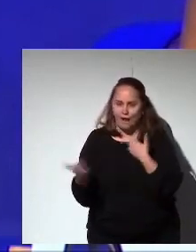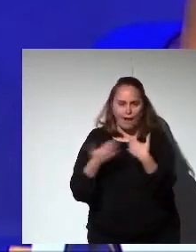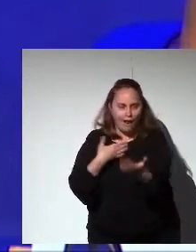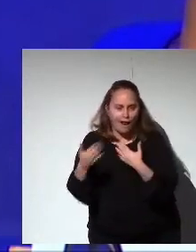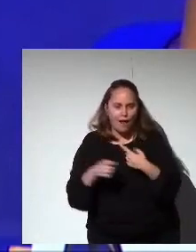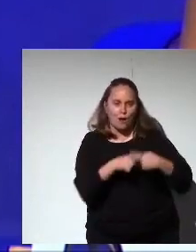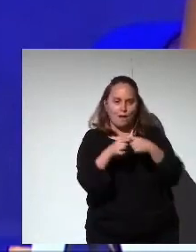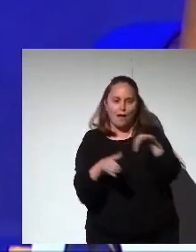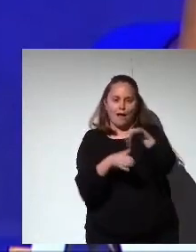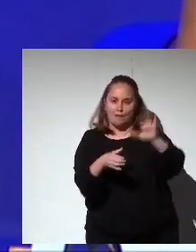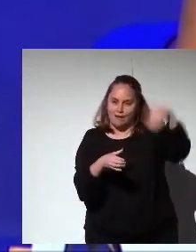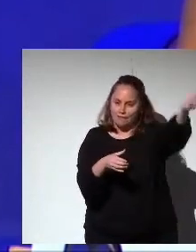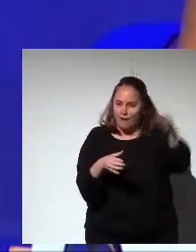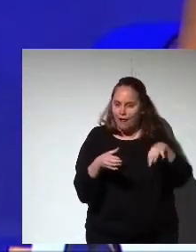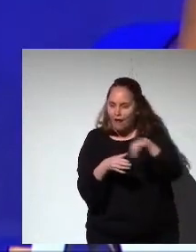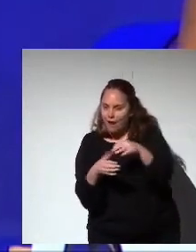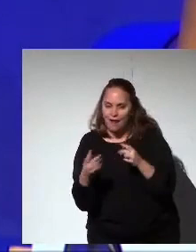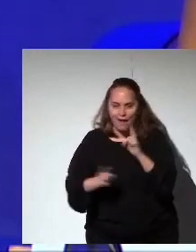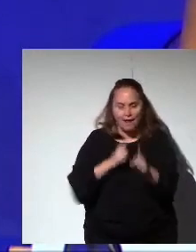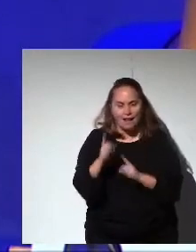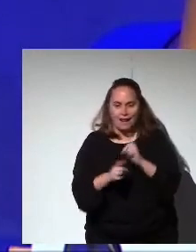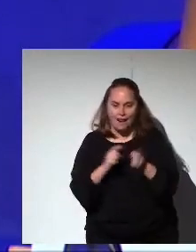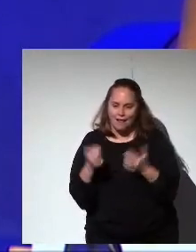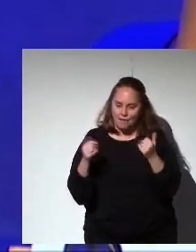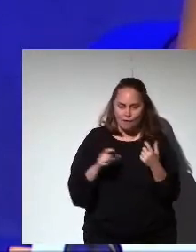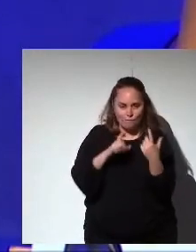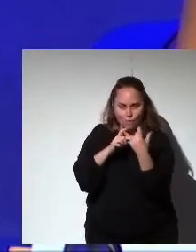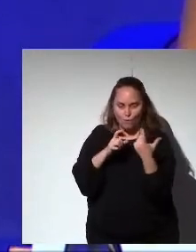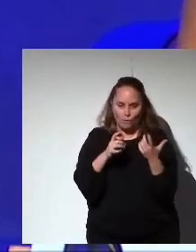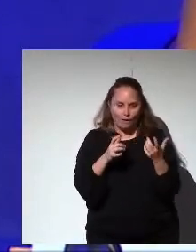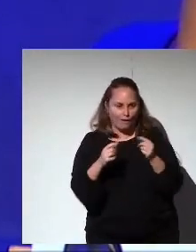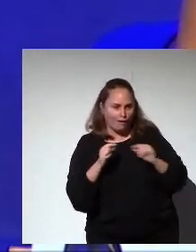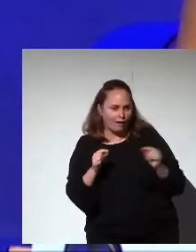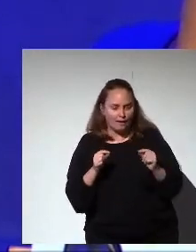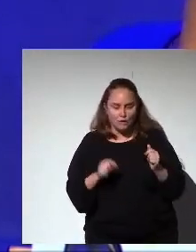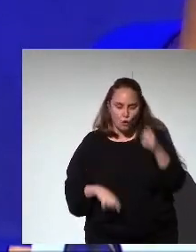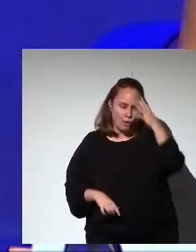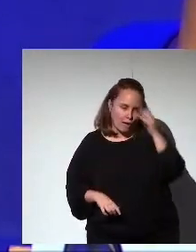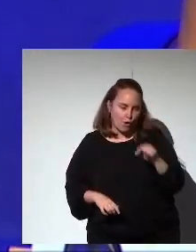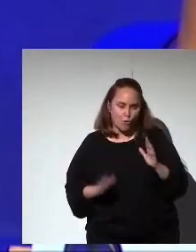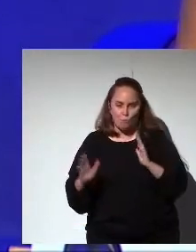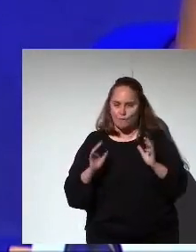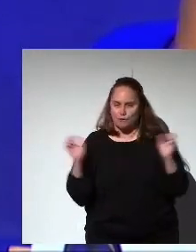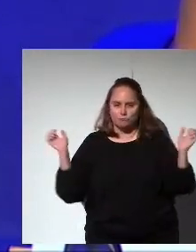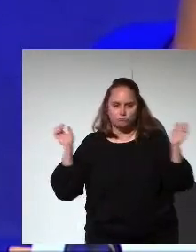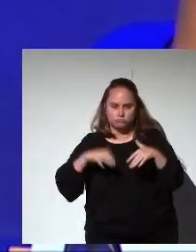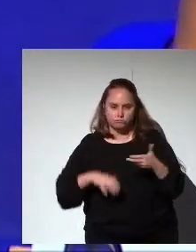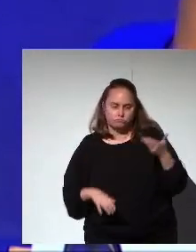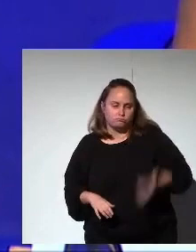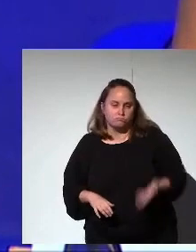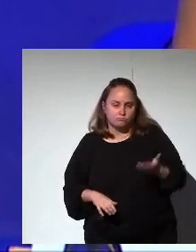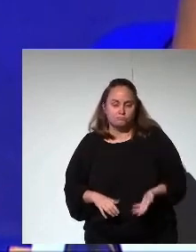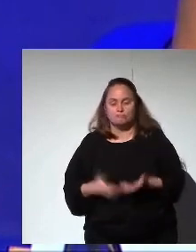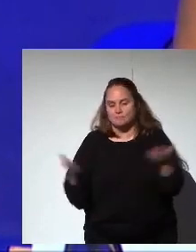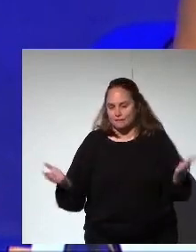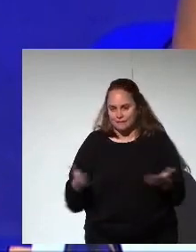compartir esos cafés que nos hemos tomado fuera, de volver a saludarnos, de hacernos fotos, de discutir. Creo que ha sido un momento de encuentro muy importante, así que